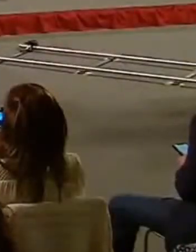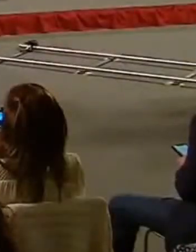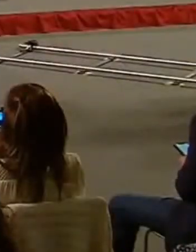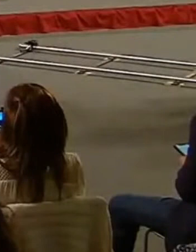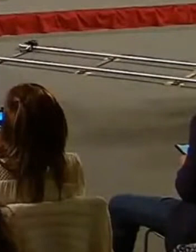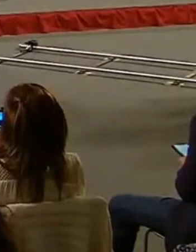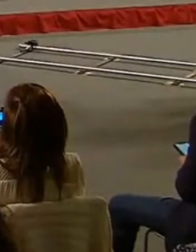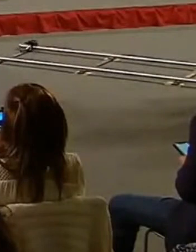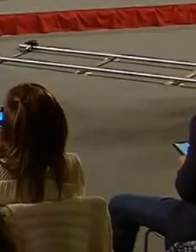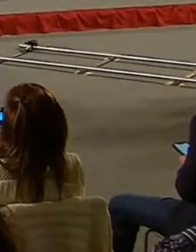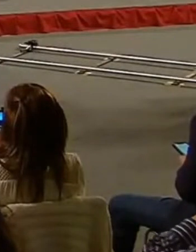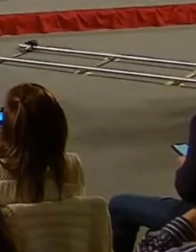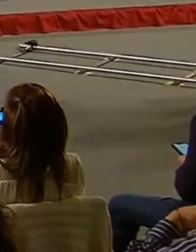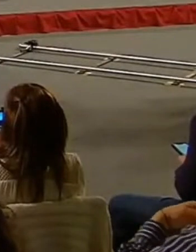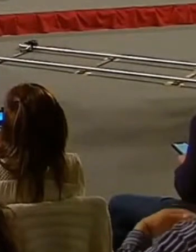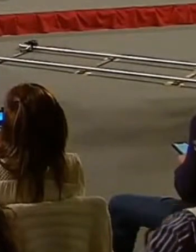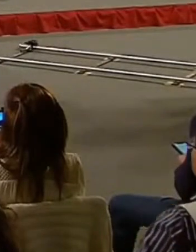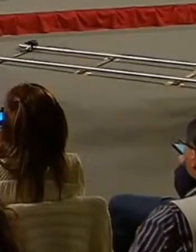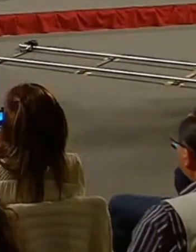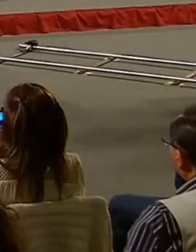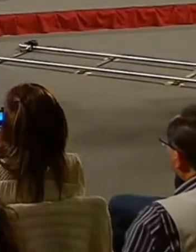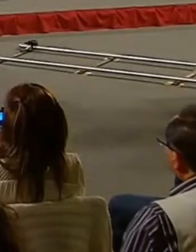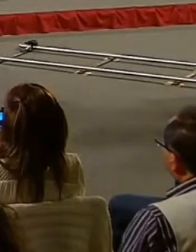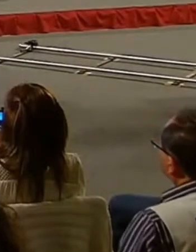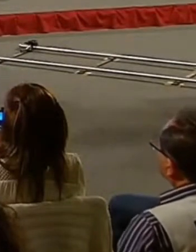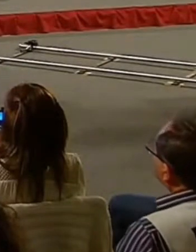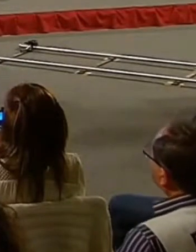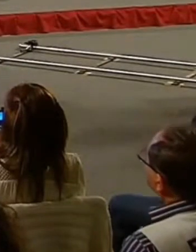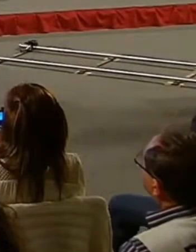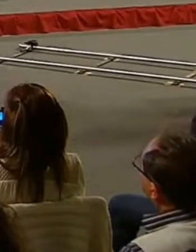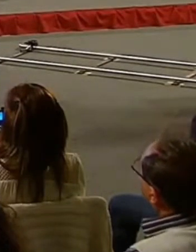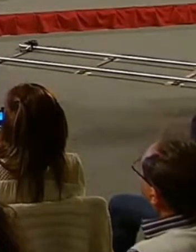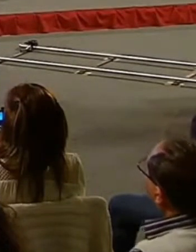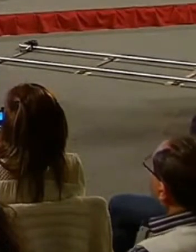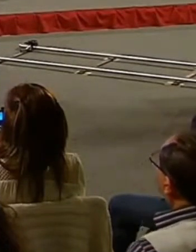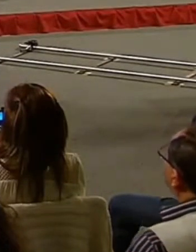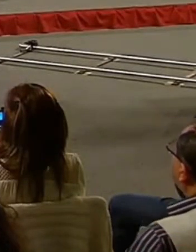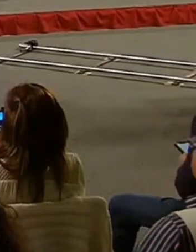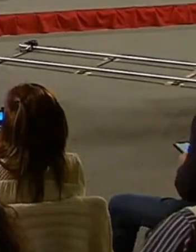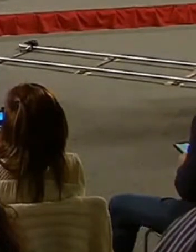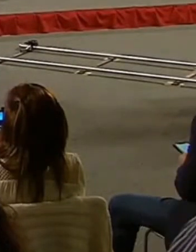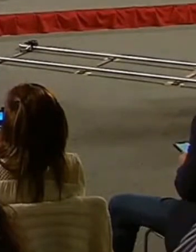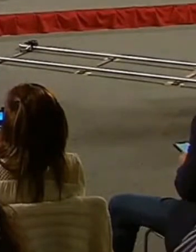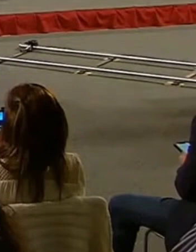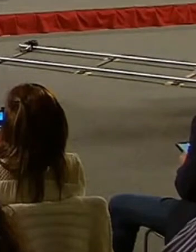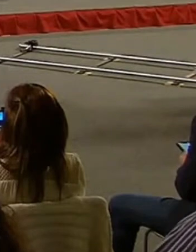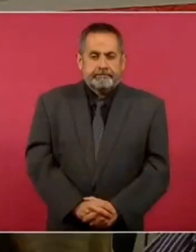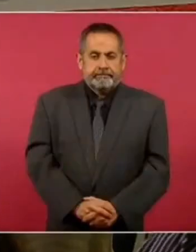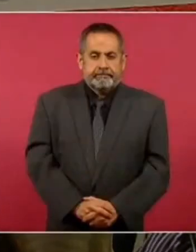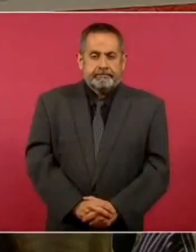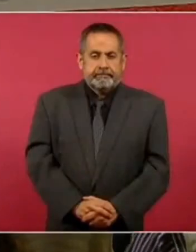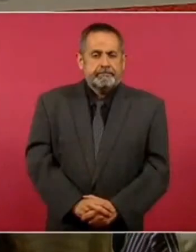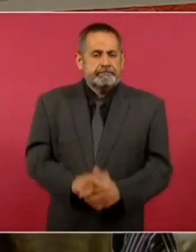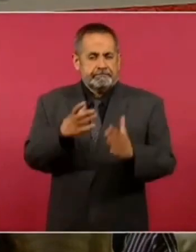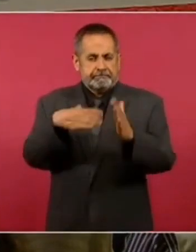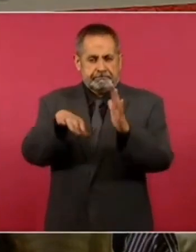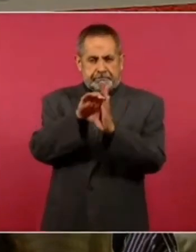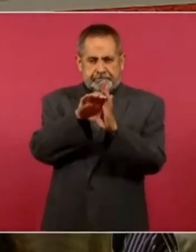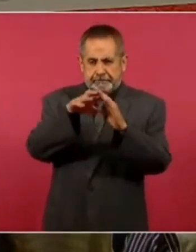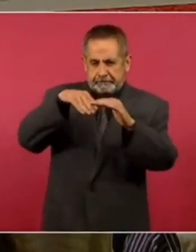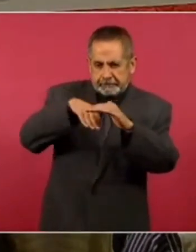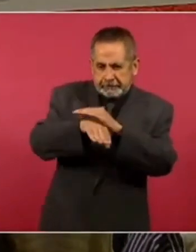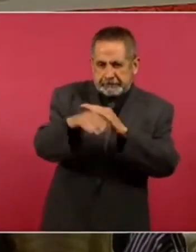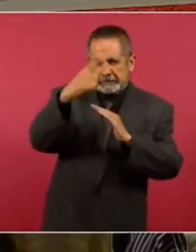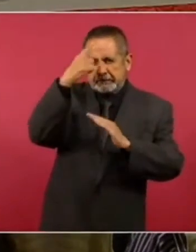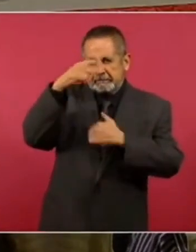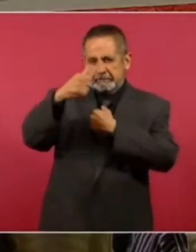80 años más. Muy bien, muchas gracias. Los quirófanos que se rehabilitaron fueron 30 en